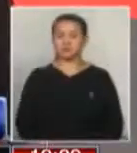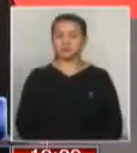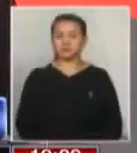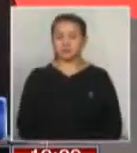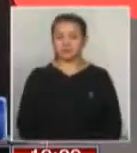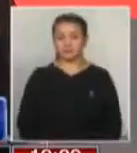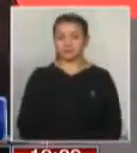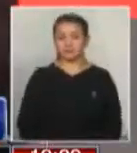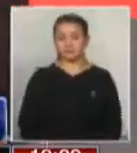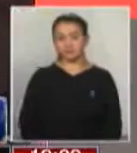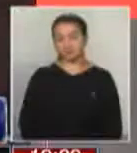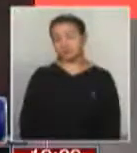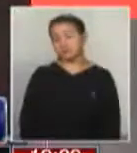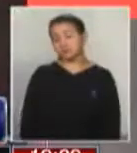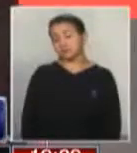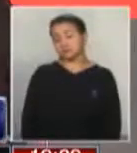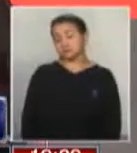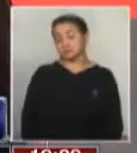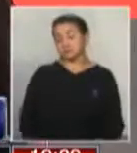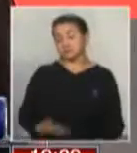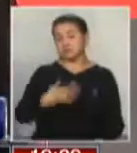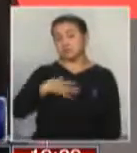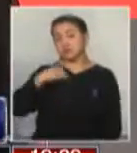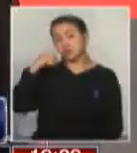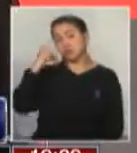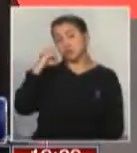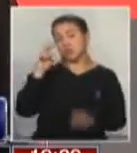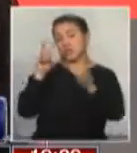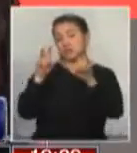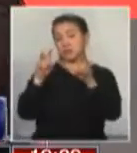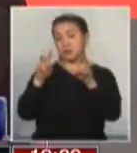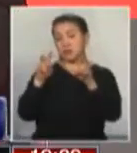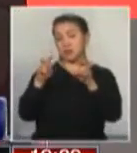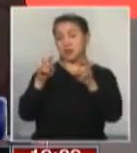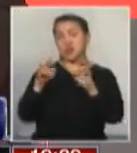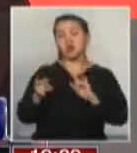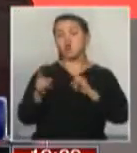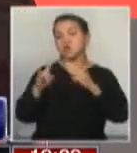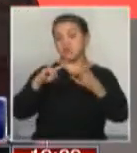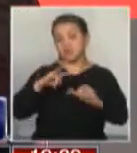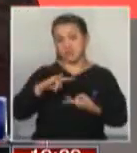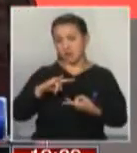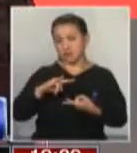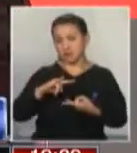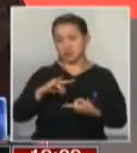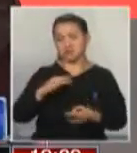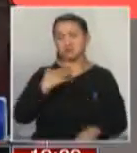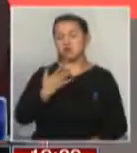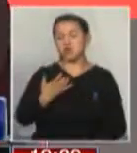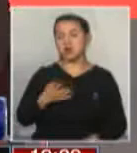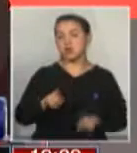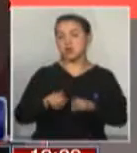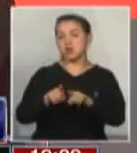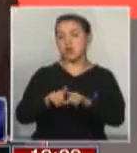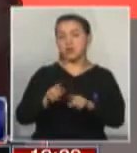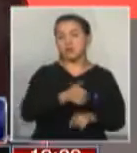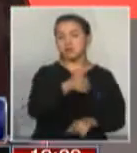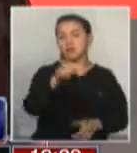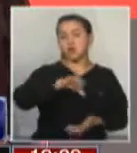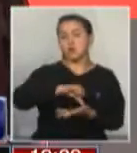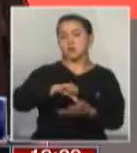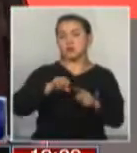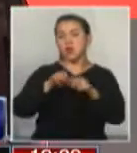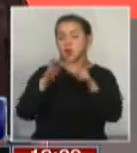bueno yo creo que la temática es universal es universal porque esto tiene que ver